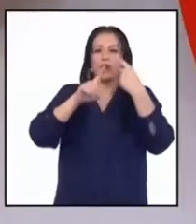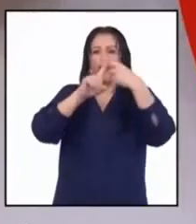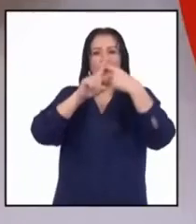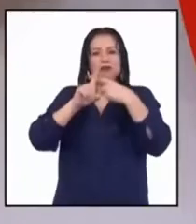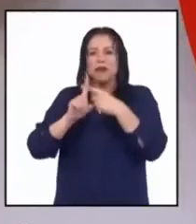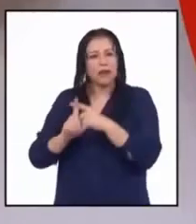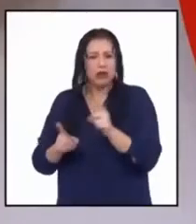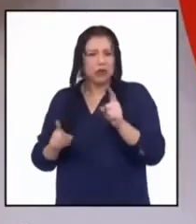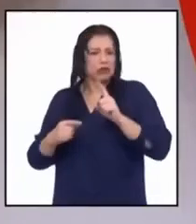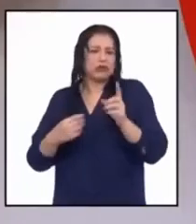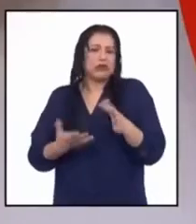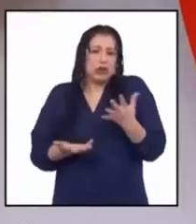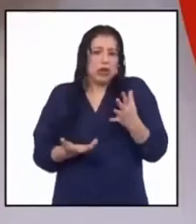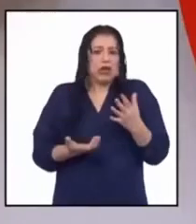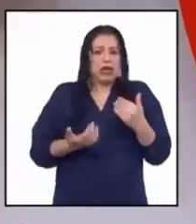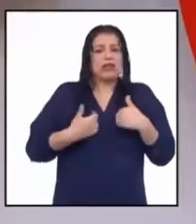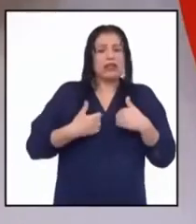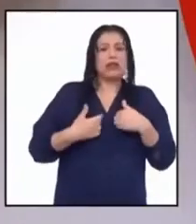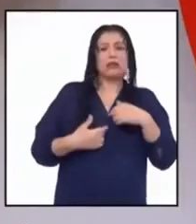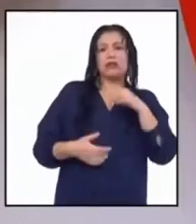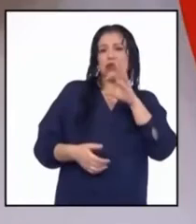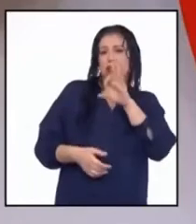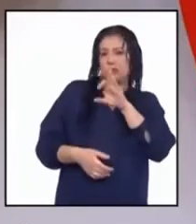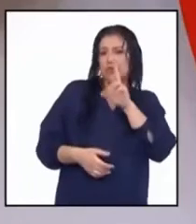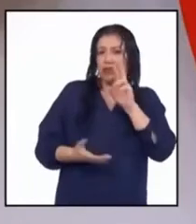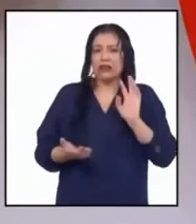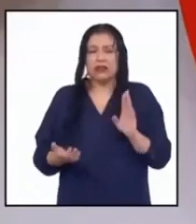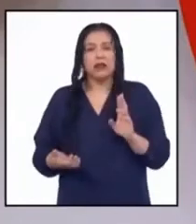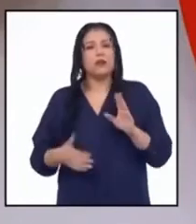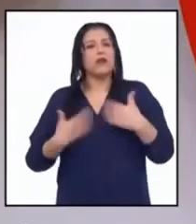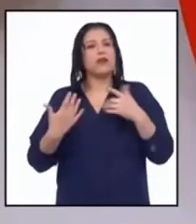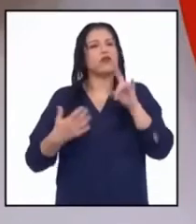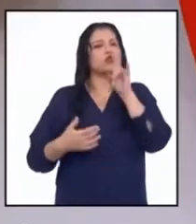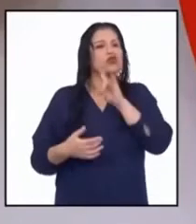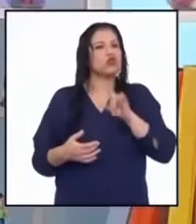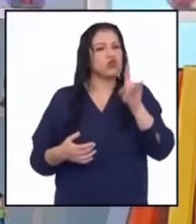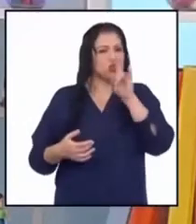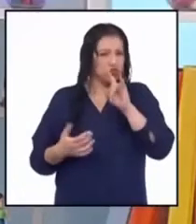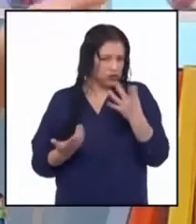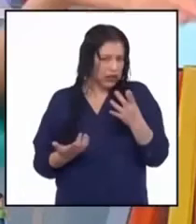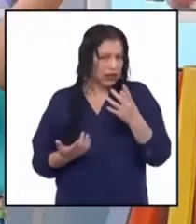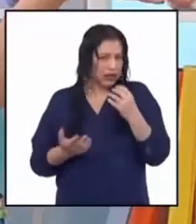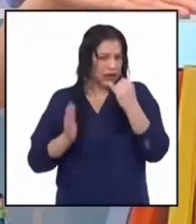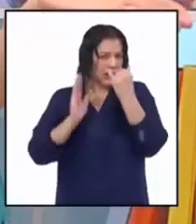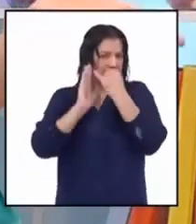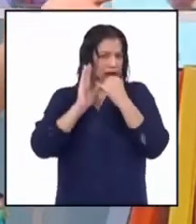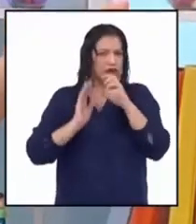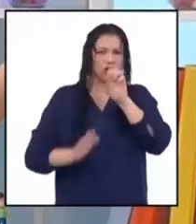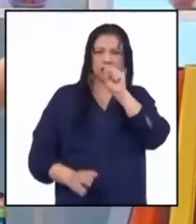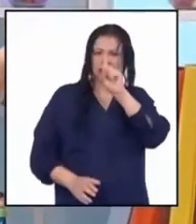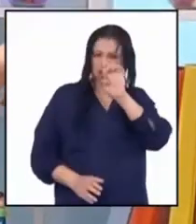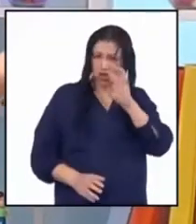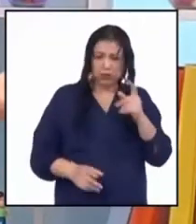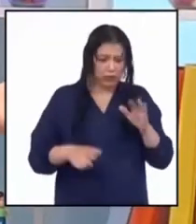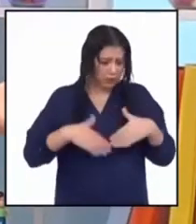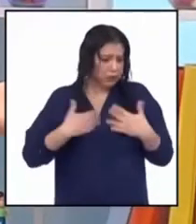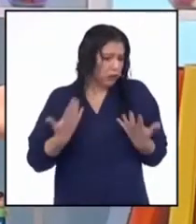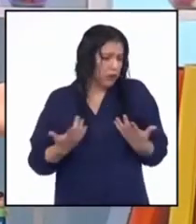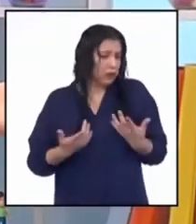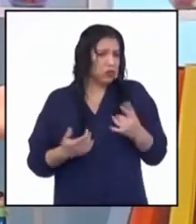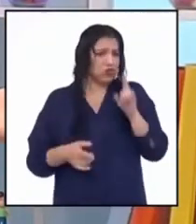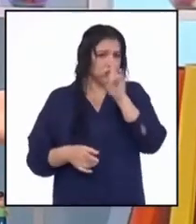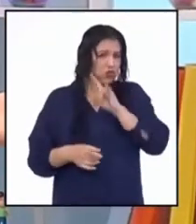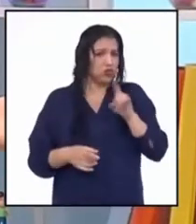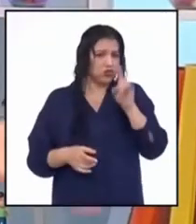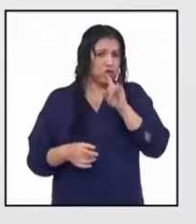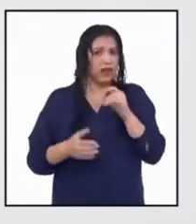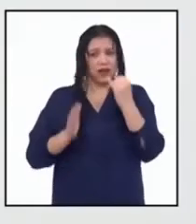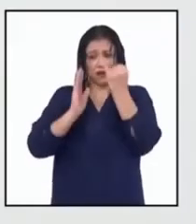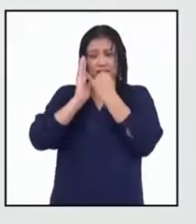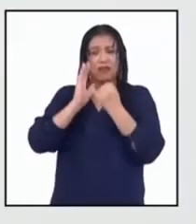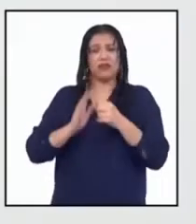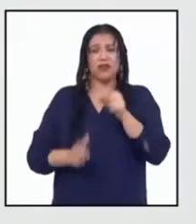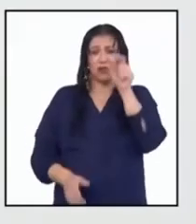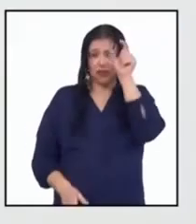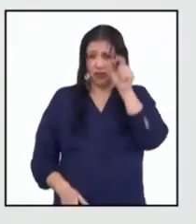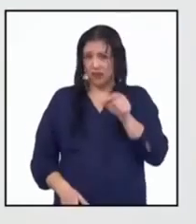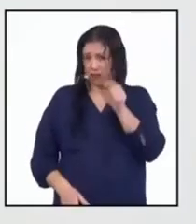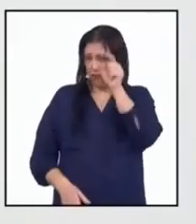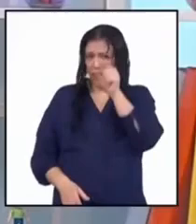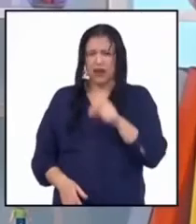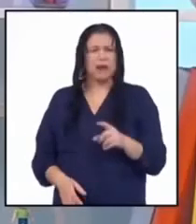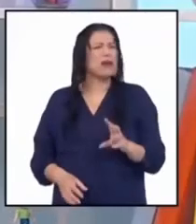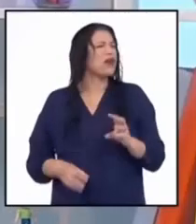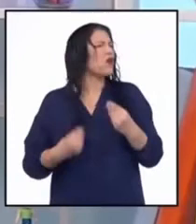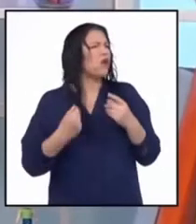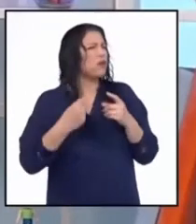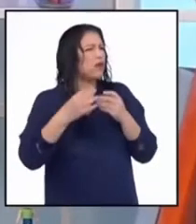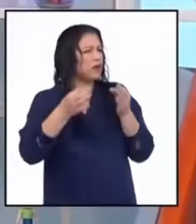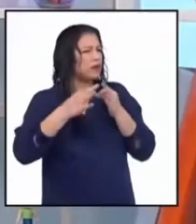contamos con las frecuencias relativas, podemos usar el gráfico de sectores. Pero también podemos usar el gráfico de barras, profesora. ¿Cómo